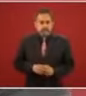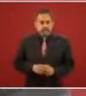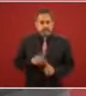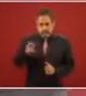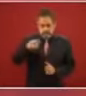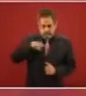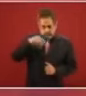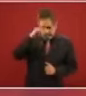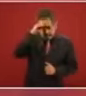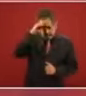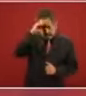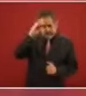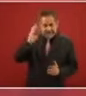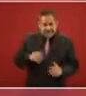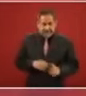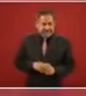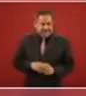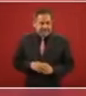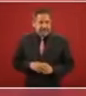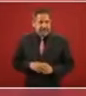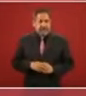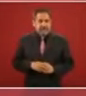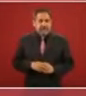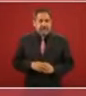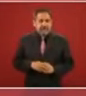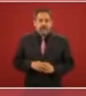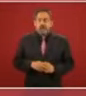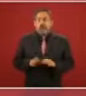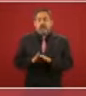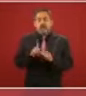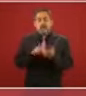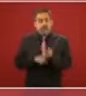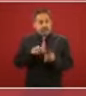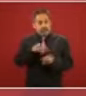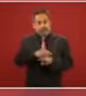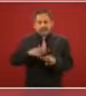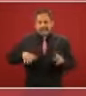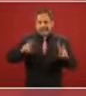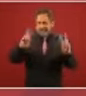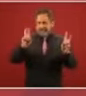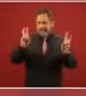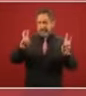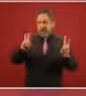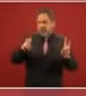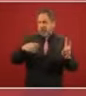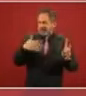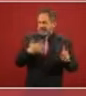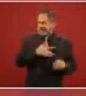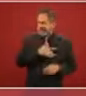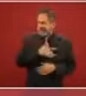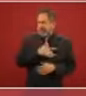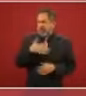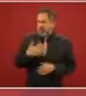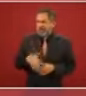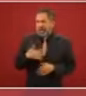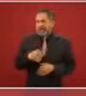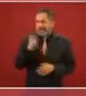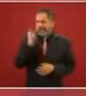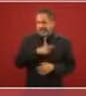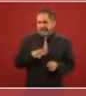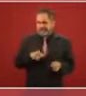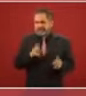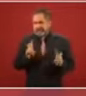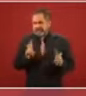yo pienso que estos temas que duelen mucho, que afectan mucho,